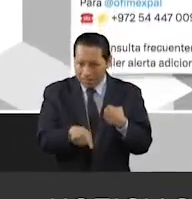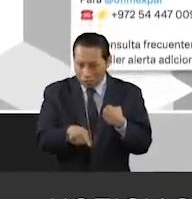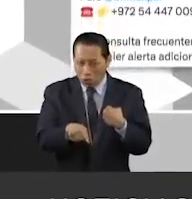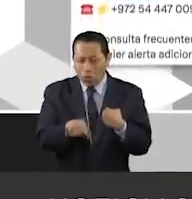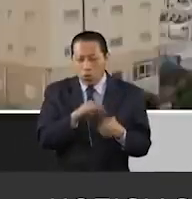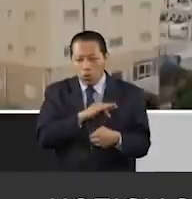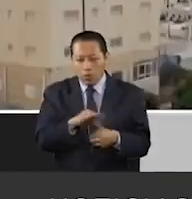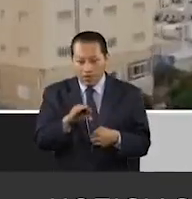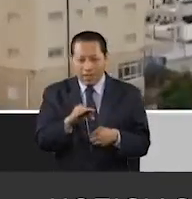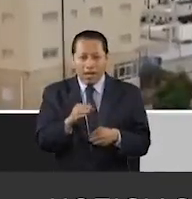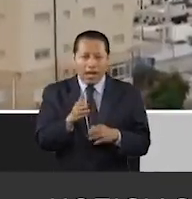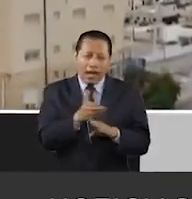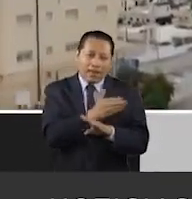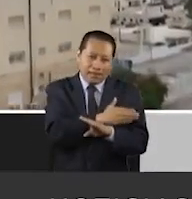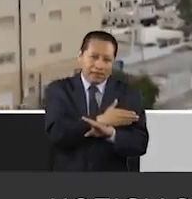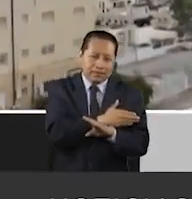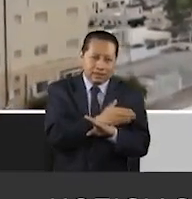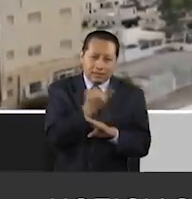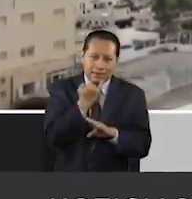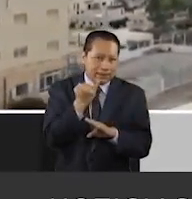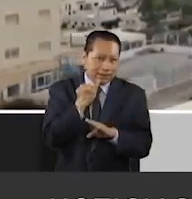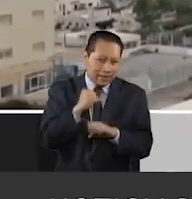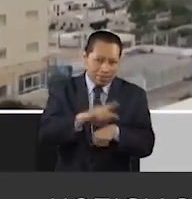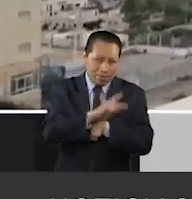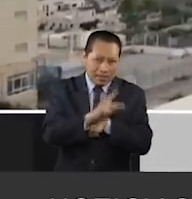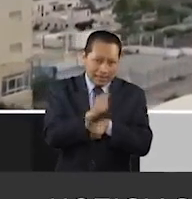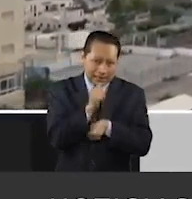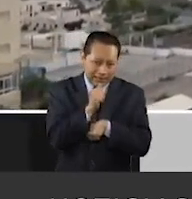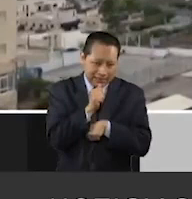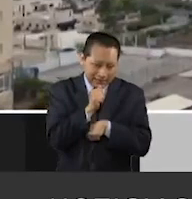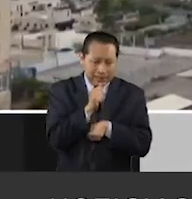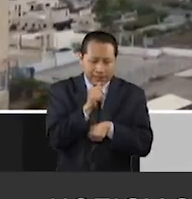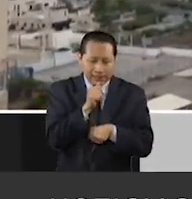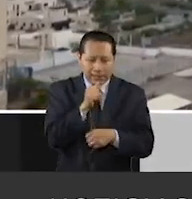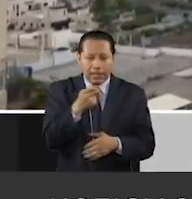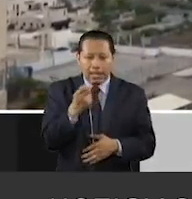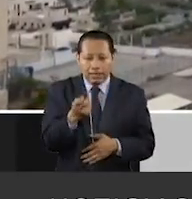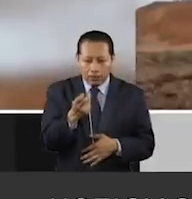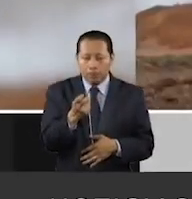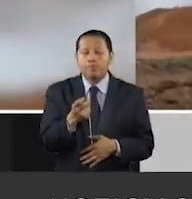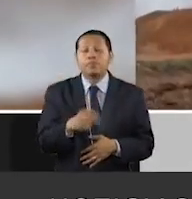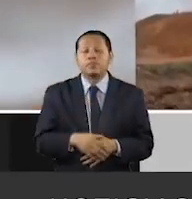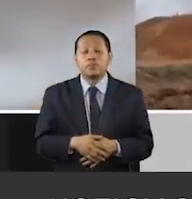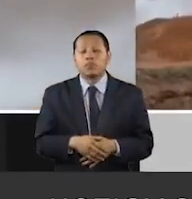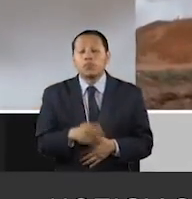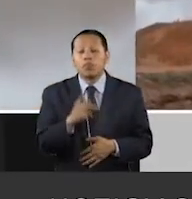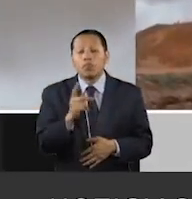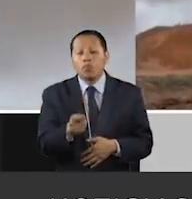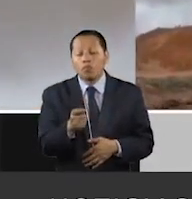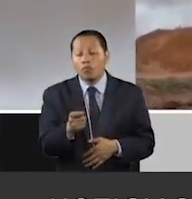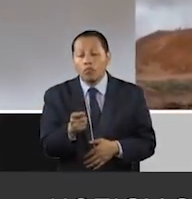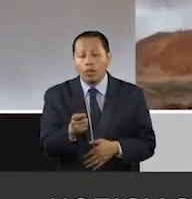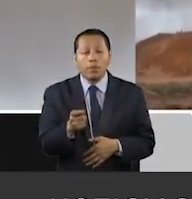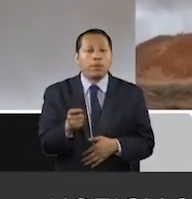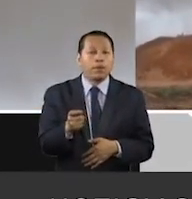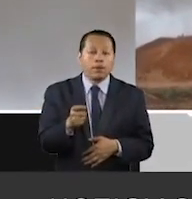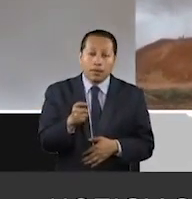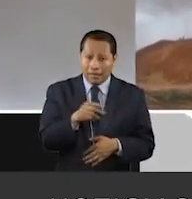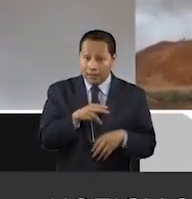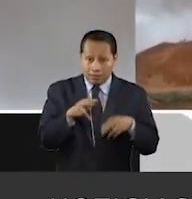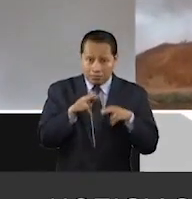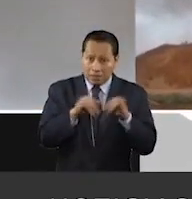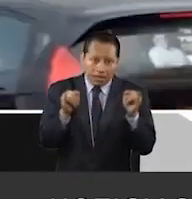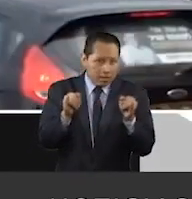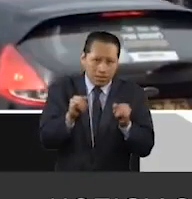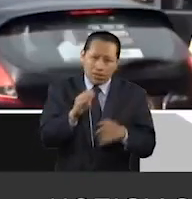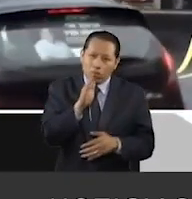a la fundación del Estado de Israel y este Estado judío. Entonces, nadie ha podido